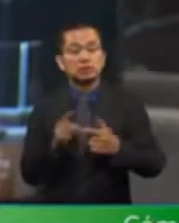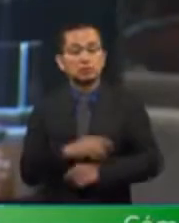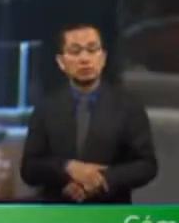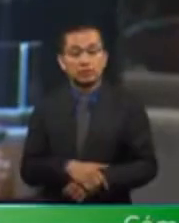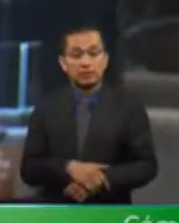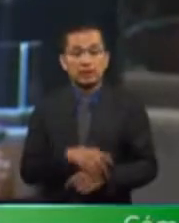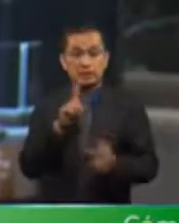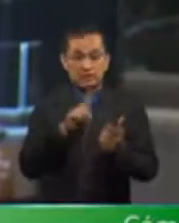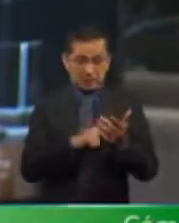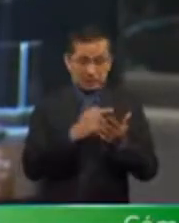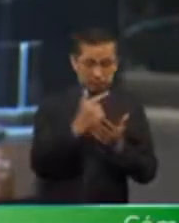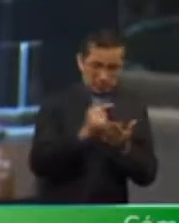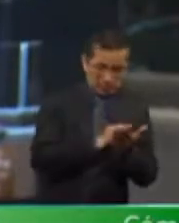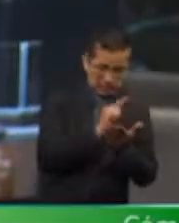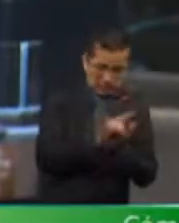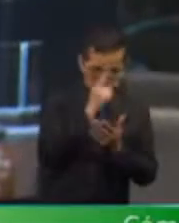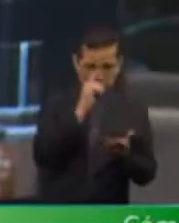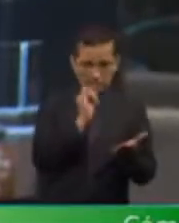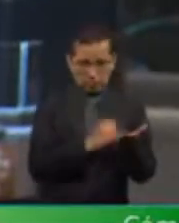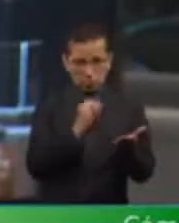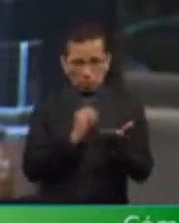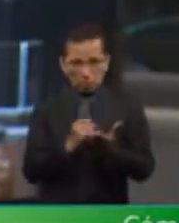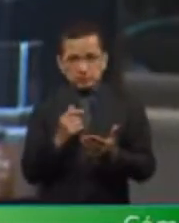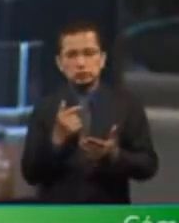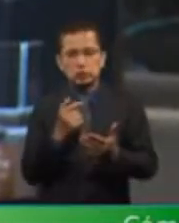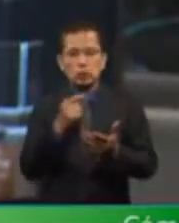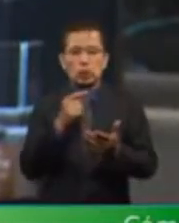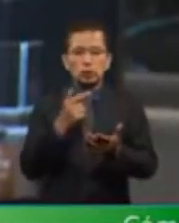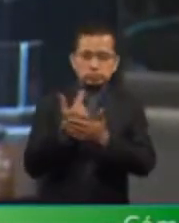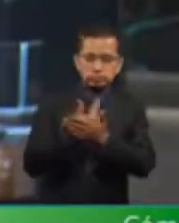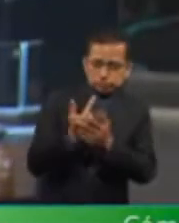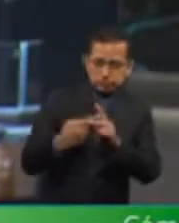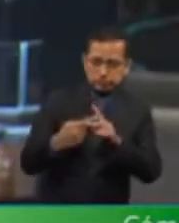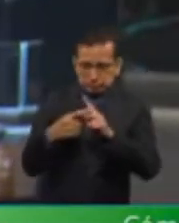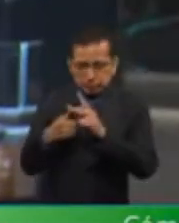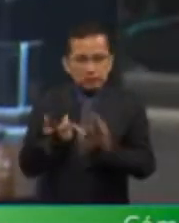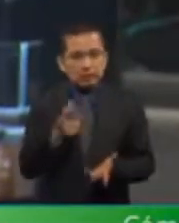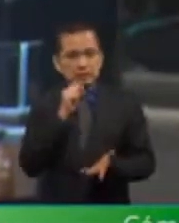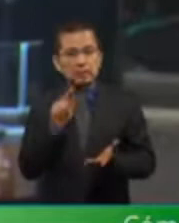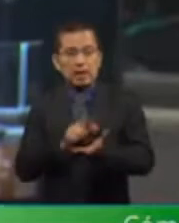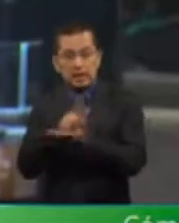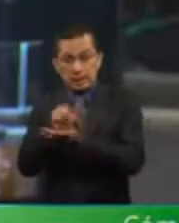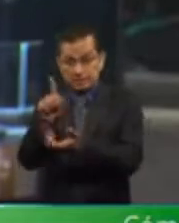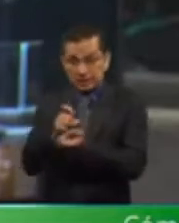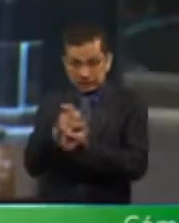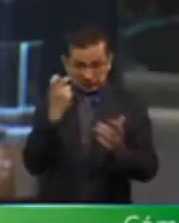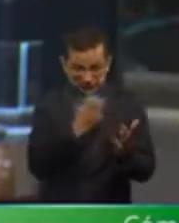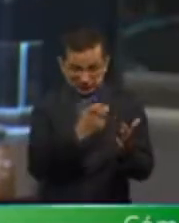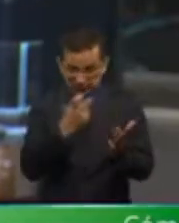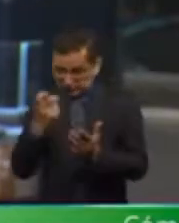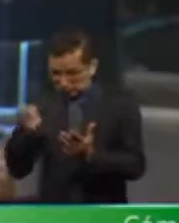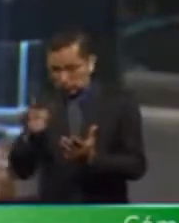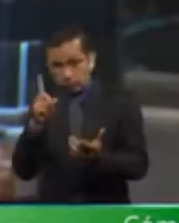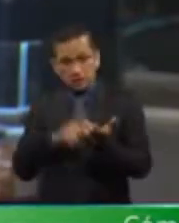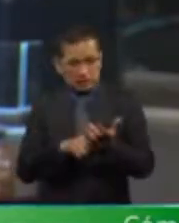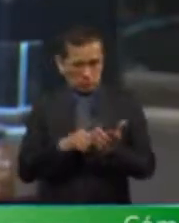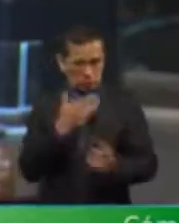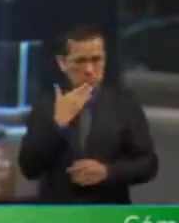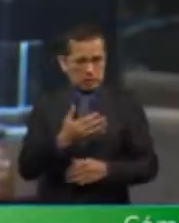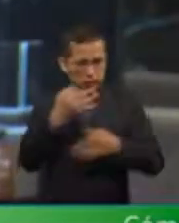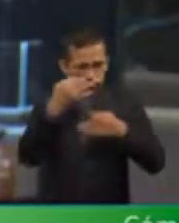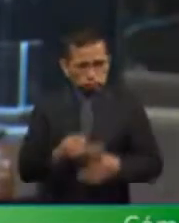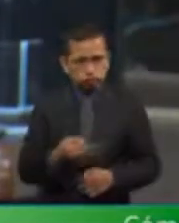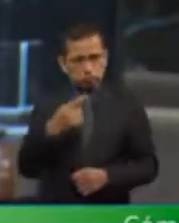en el proyecto de presupuestos y en la ley de ingresos observamos la ausencia de un compromiso con